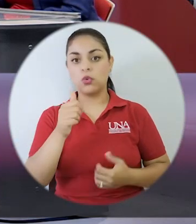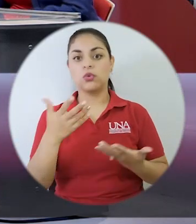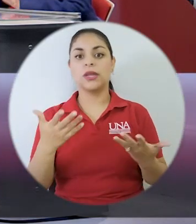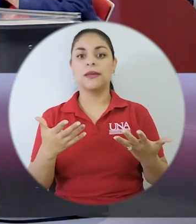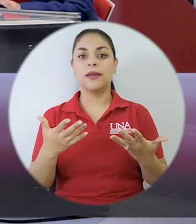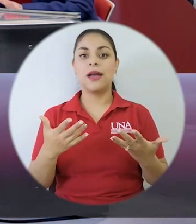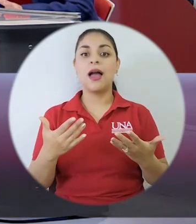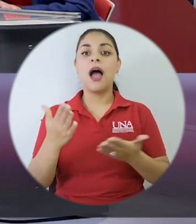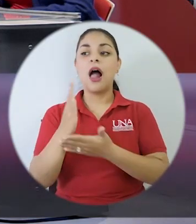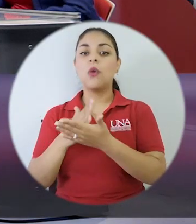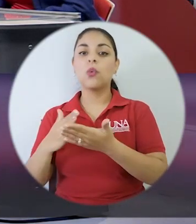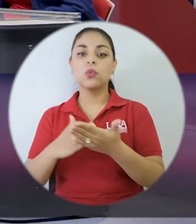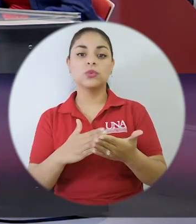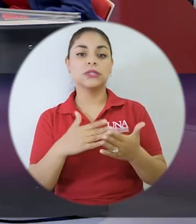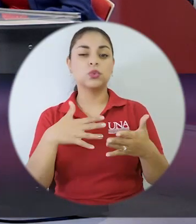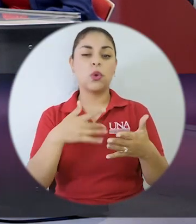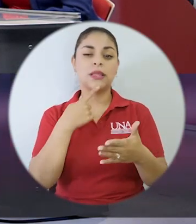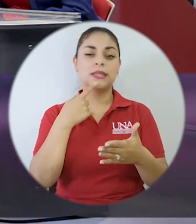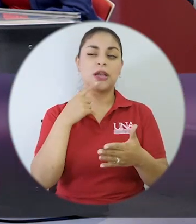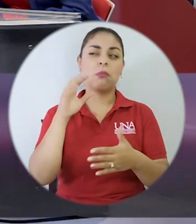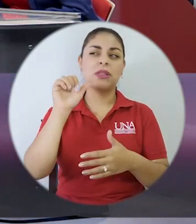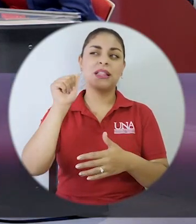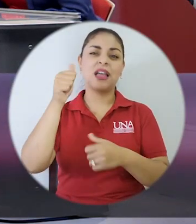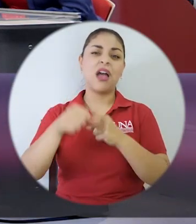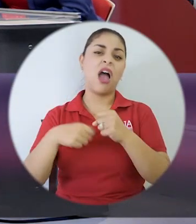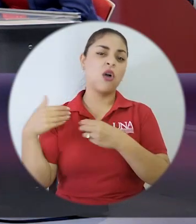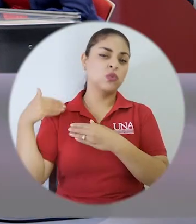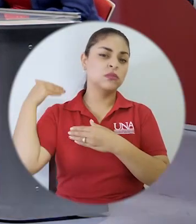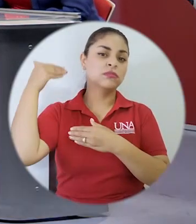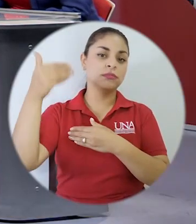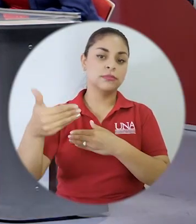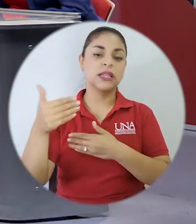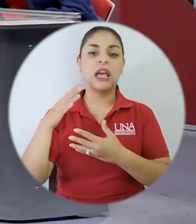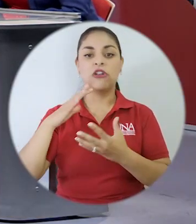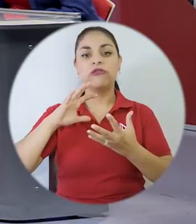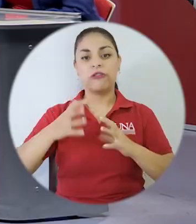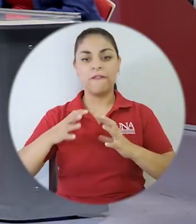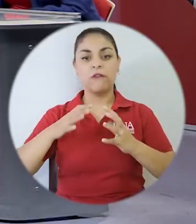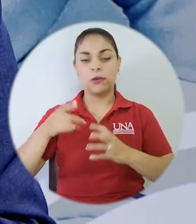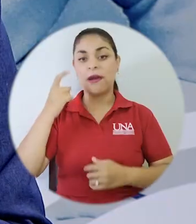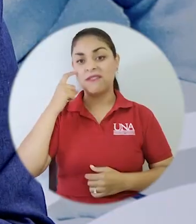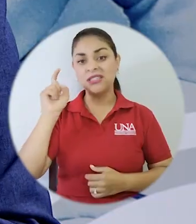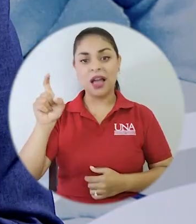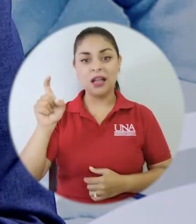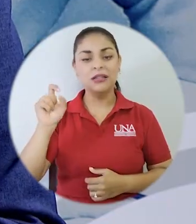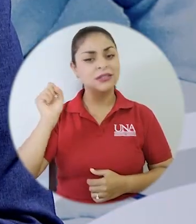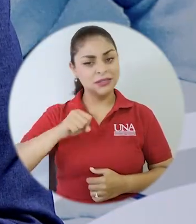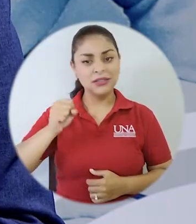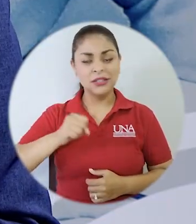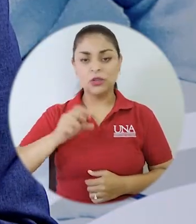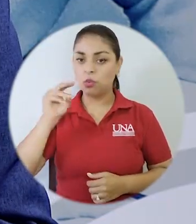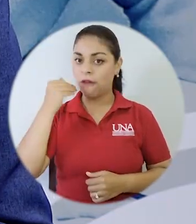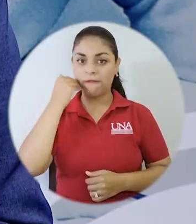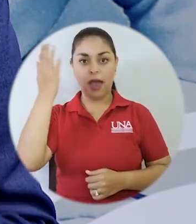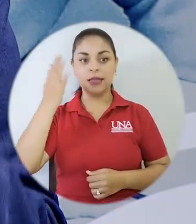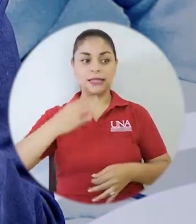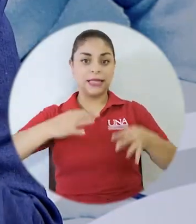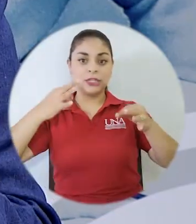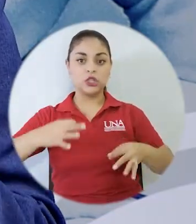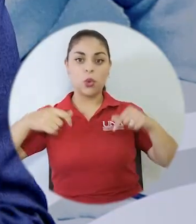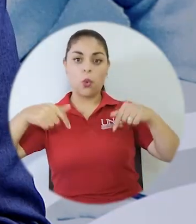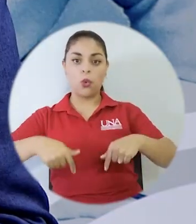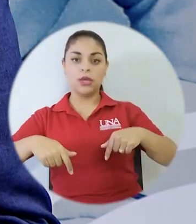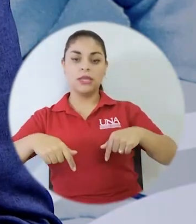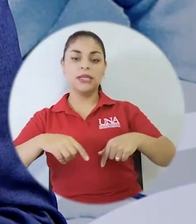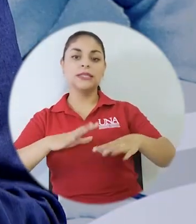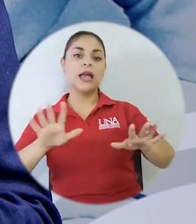que dura, por lo menos, algunos estudios han dicho que al menos 10 años, es la reforma fiscal, las reformas fiscales, ¿verdad? También no es tan fácil como que tomamos